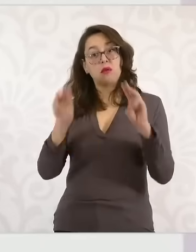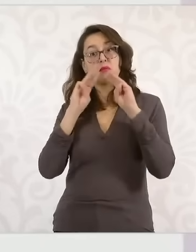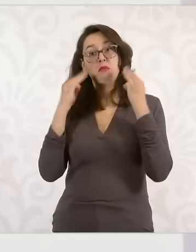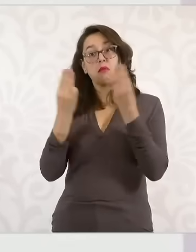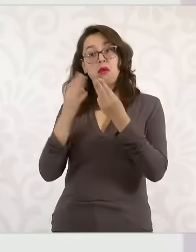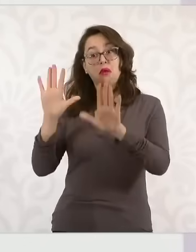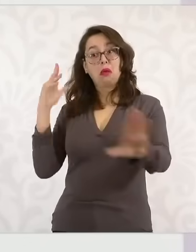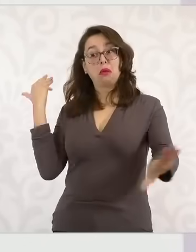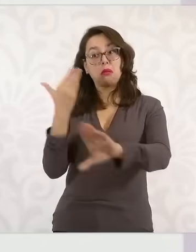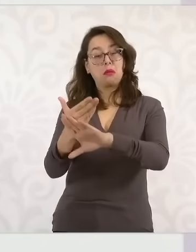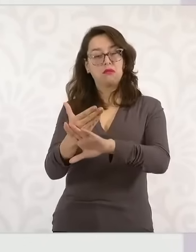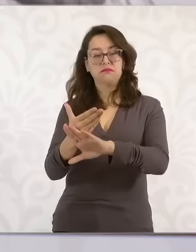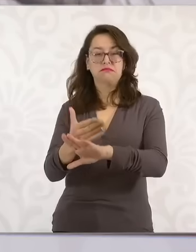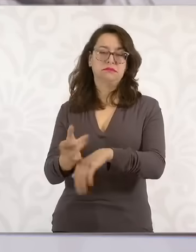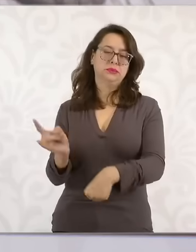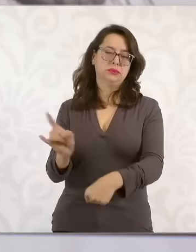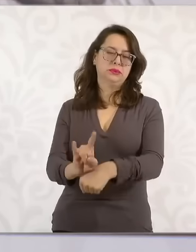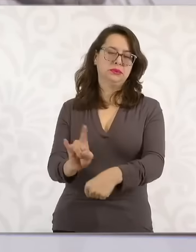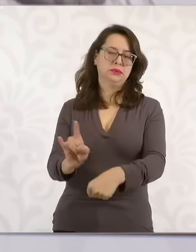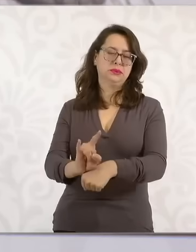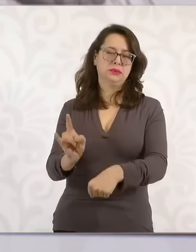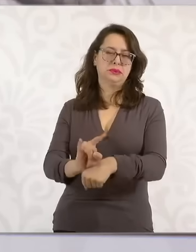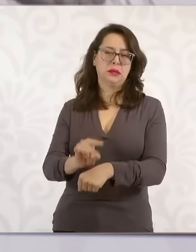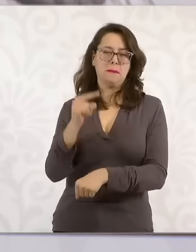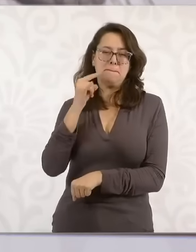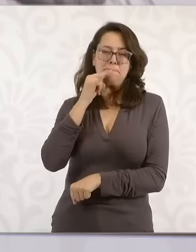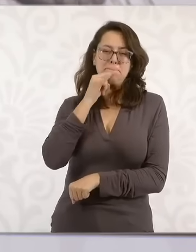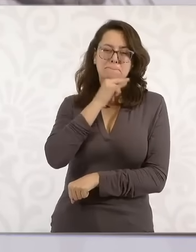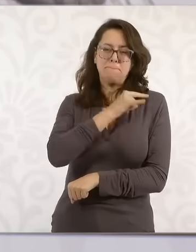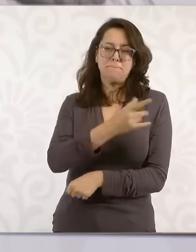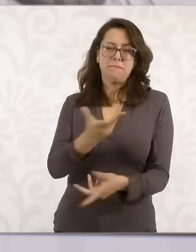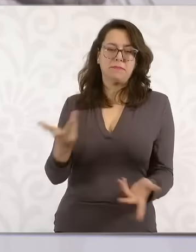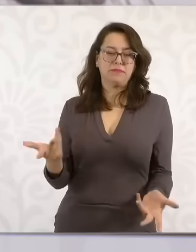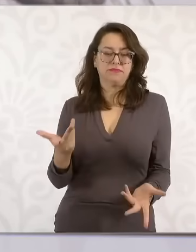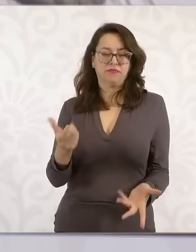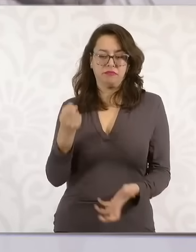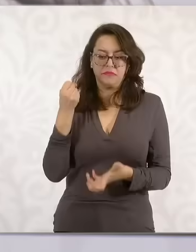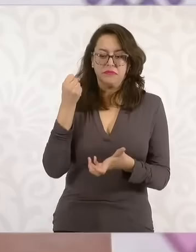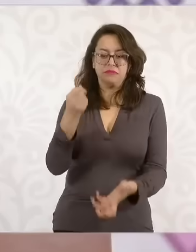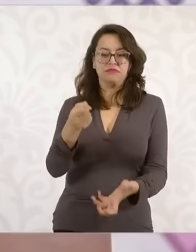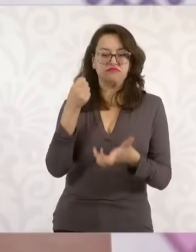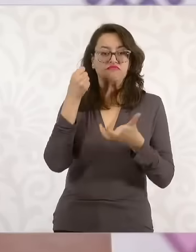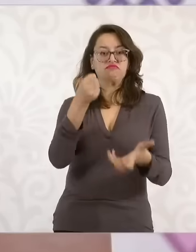recursos en una visión además por encima de la Constitución,